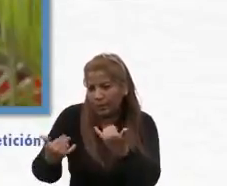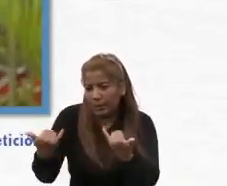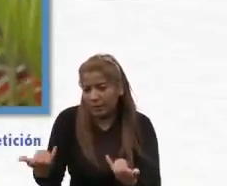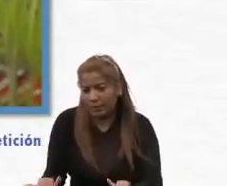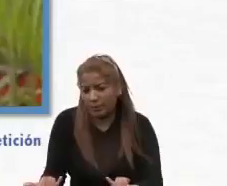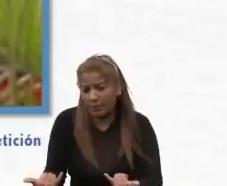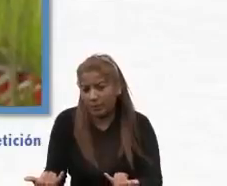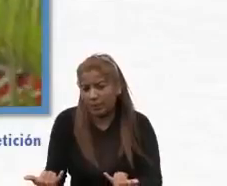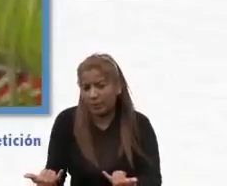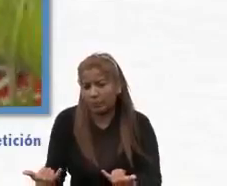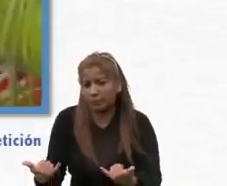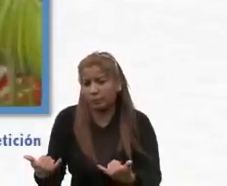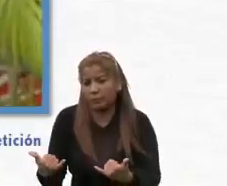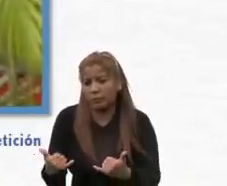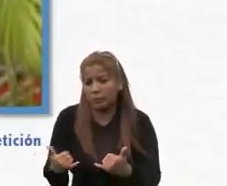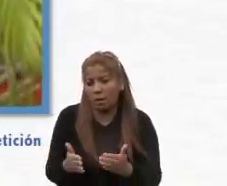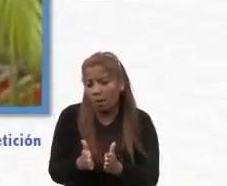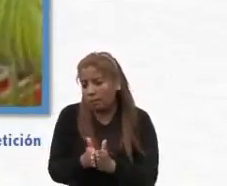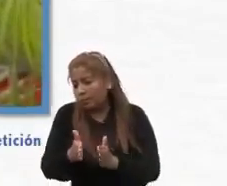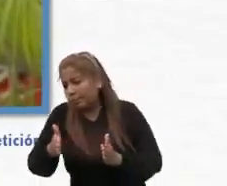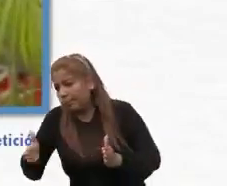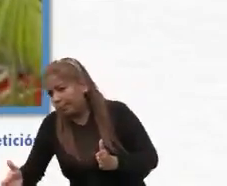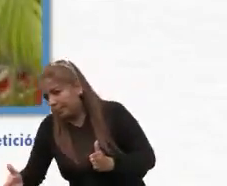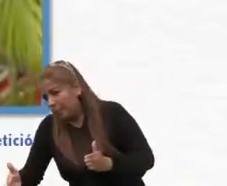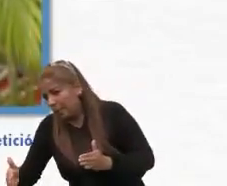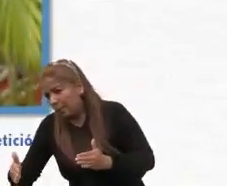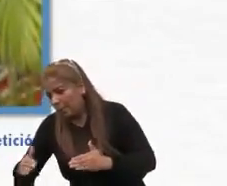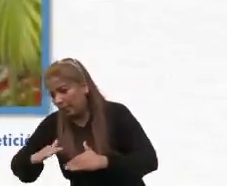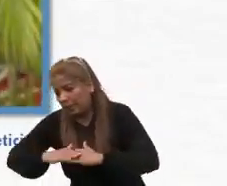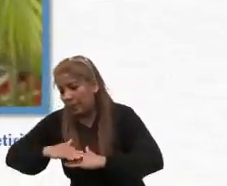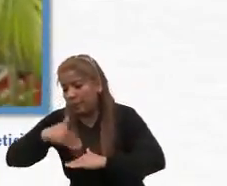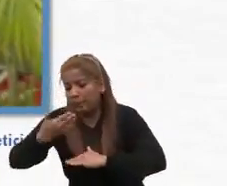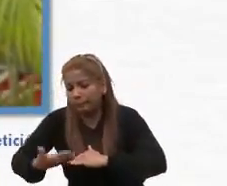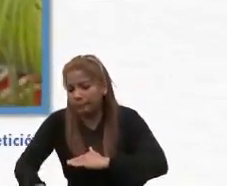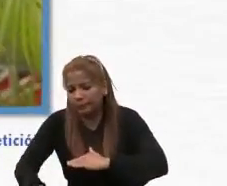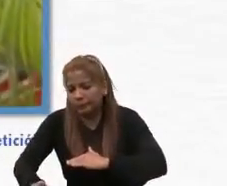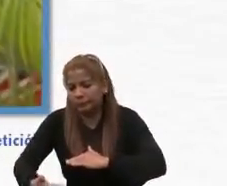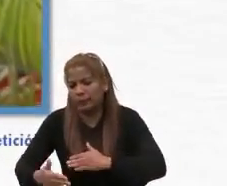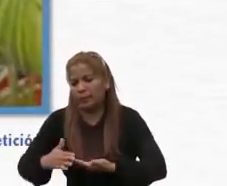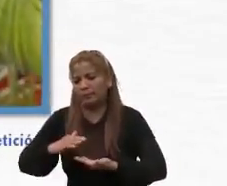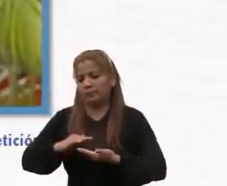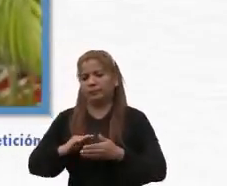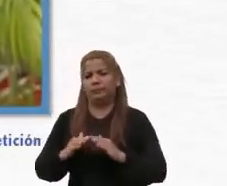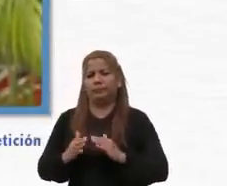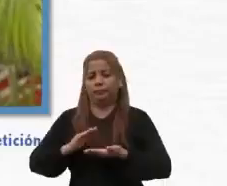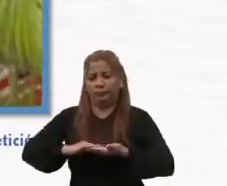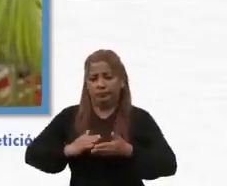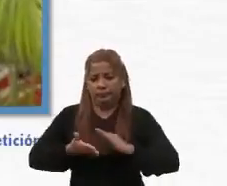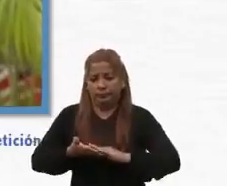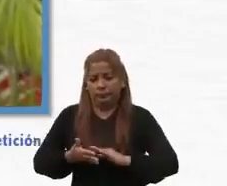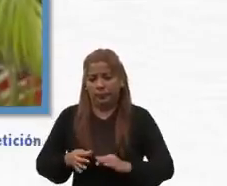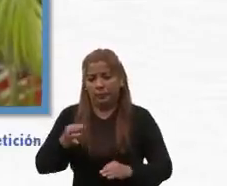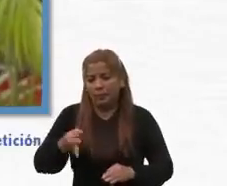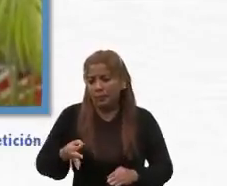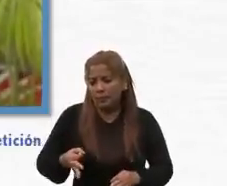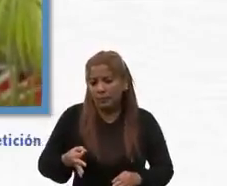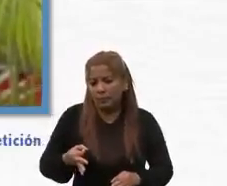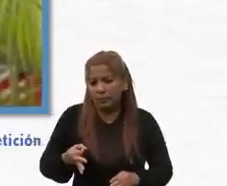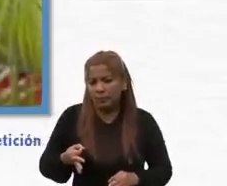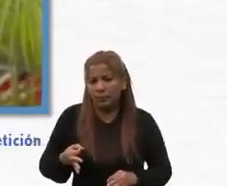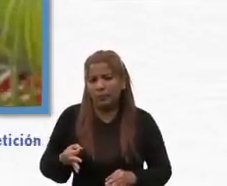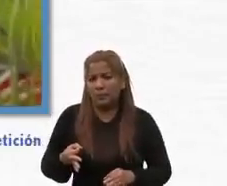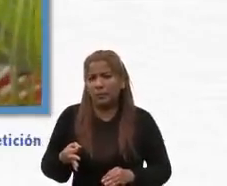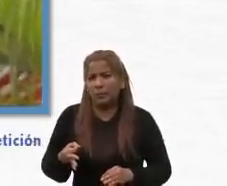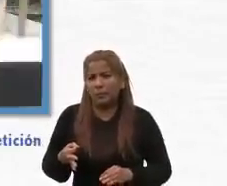como el posconflicto. Durante todos estos tiempos hemos visto que